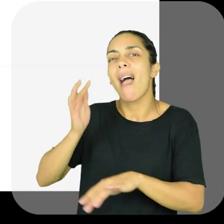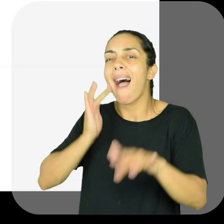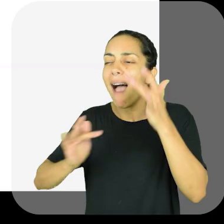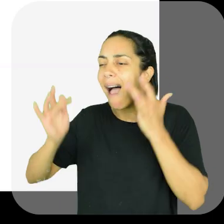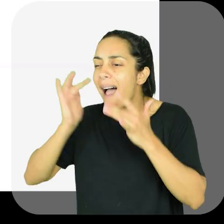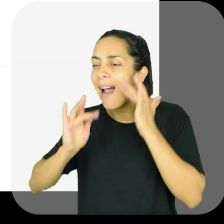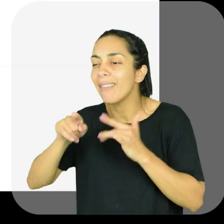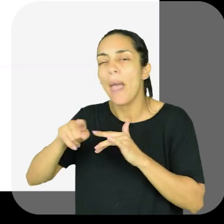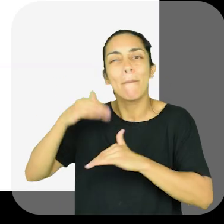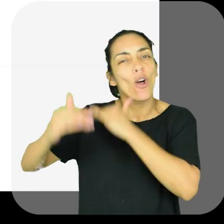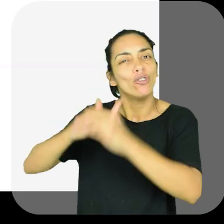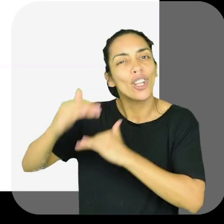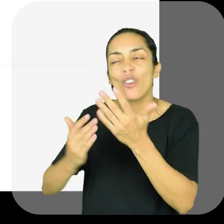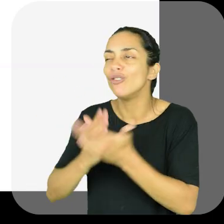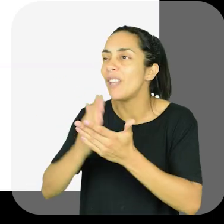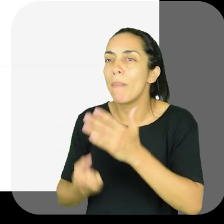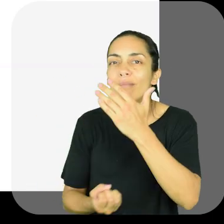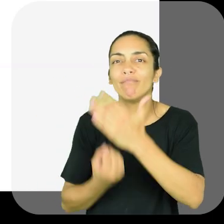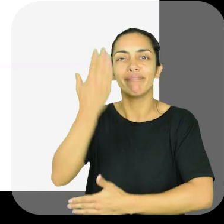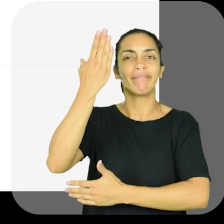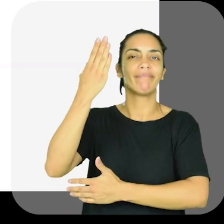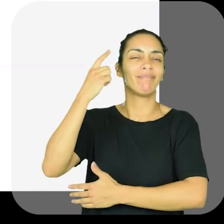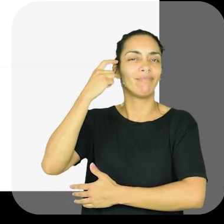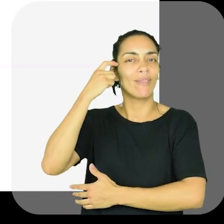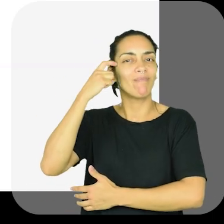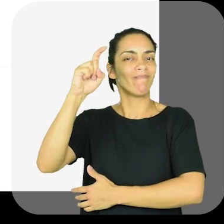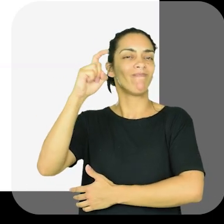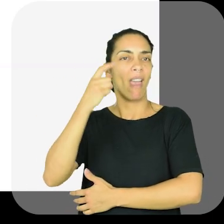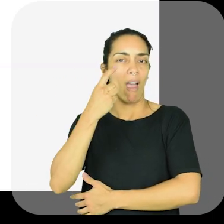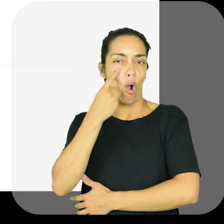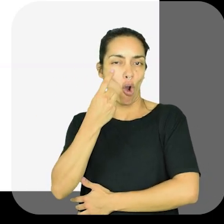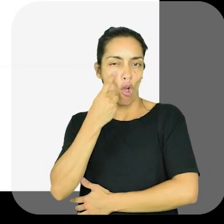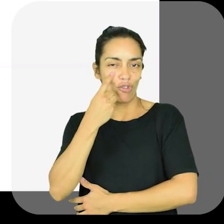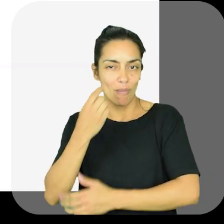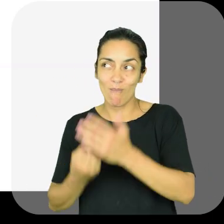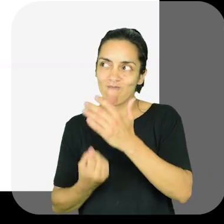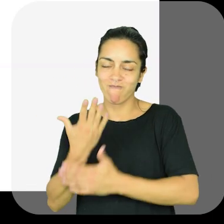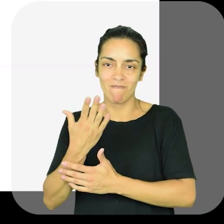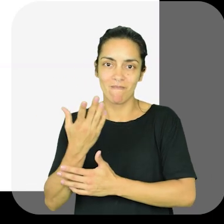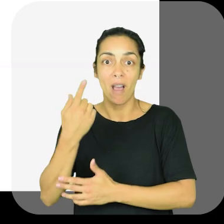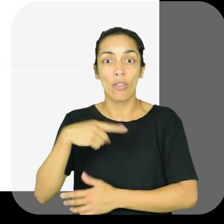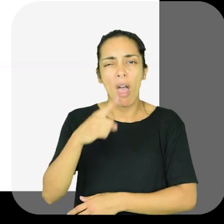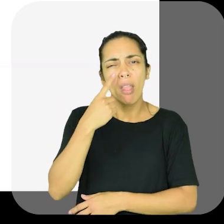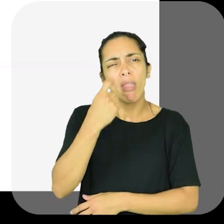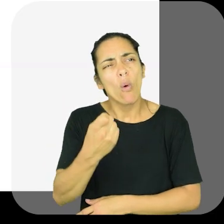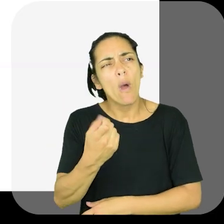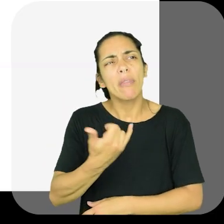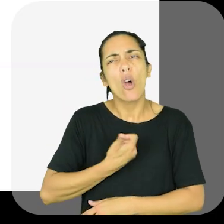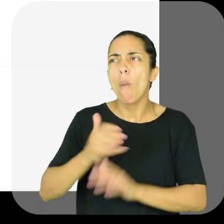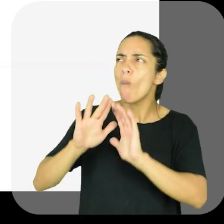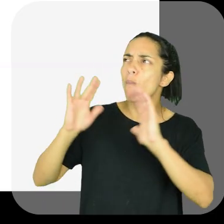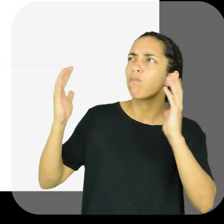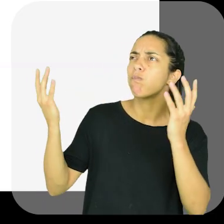nuevo conocimiento y eso es investigación justamente. Bueno, entonces, para poder identificar qué pasaba en el mundo